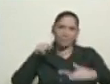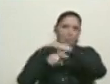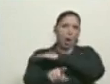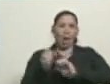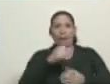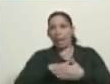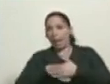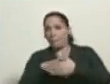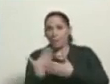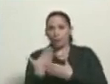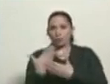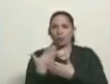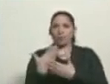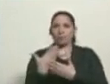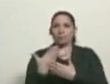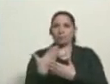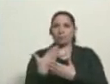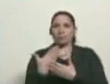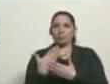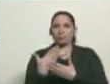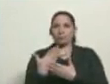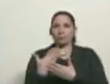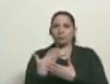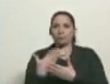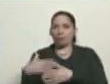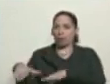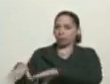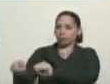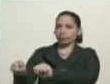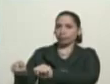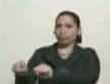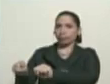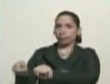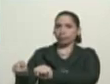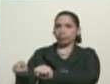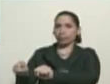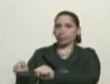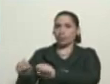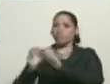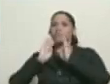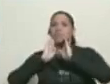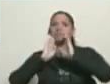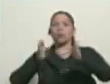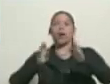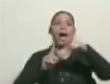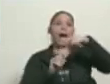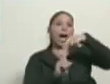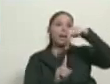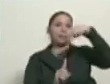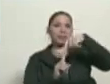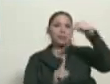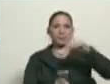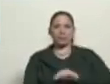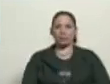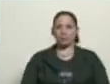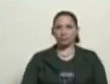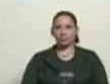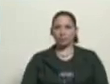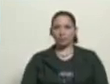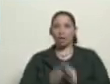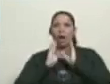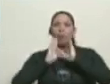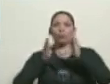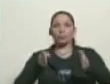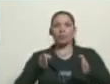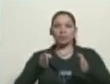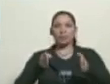madrugada y se apostaron en el distribuidor Altamira, ahí en la autopista